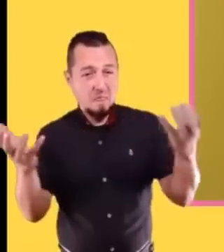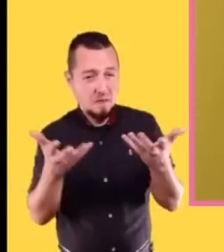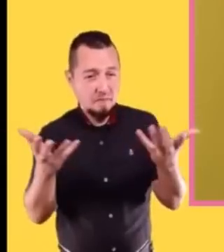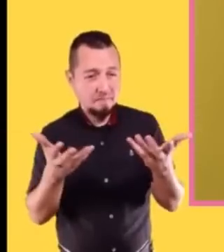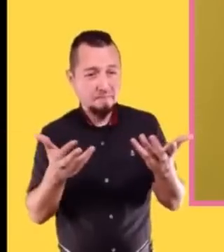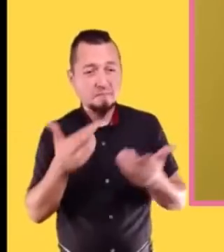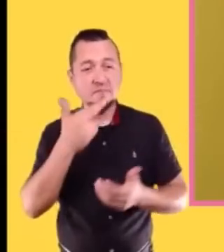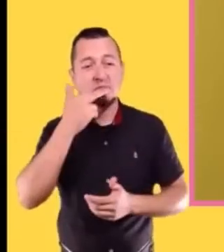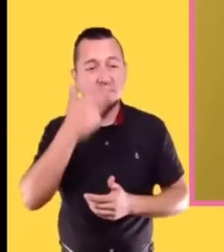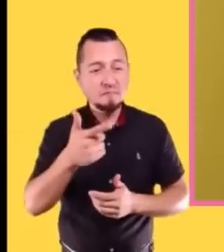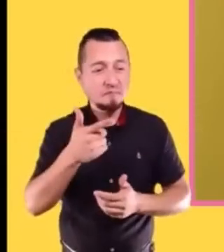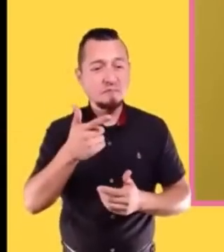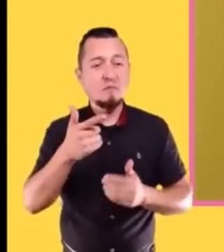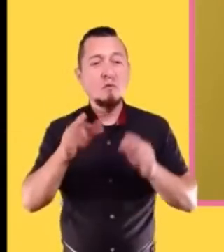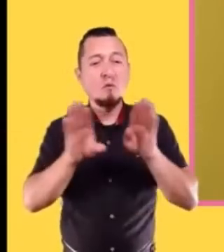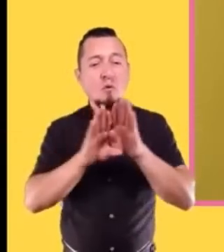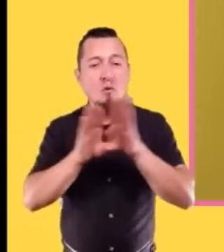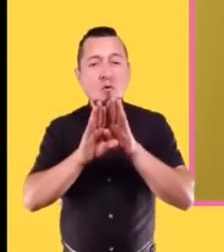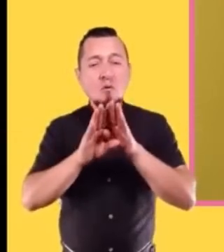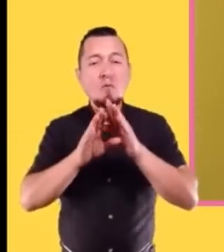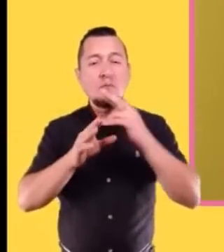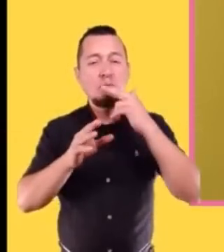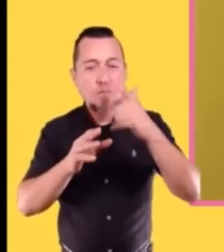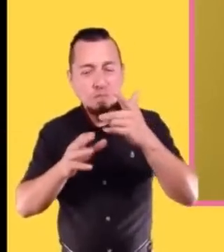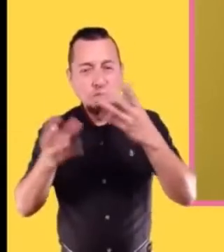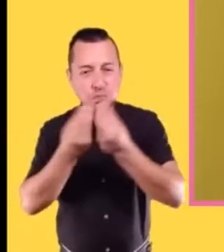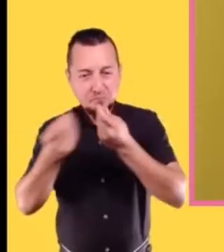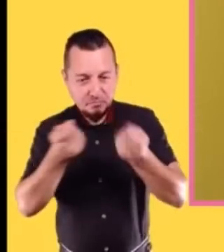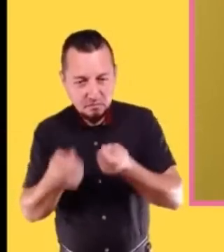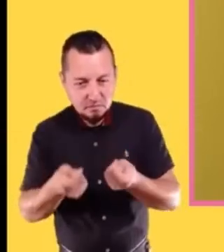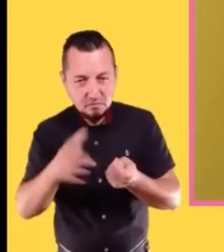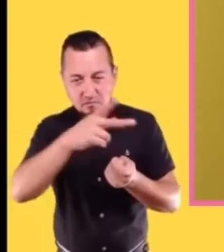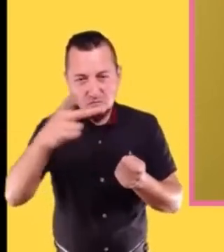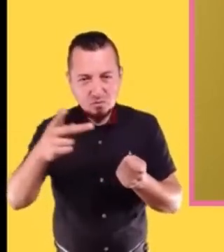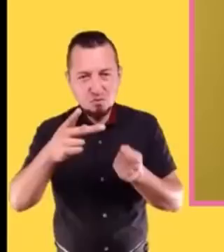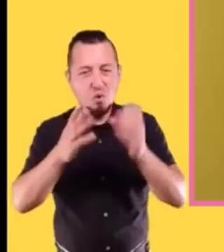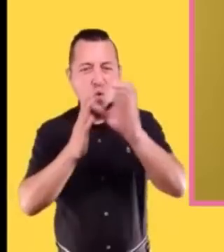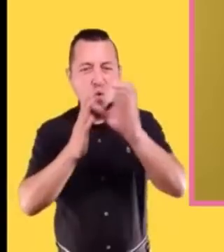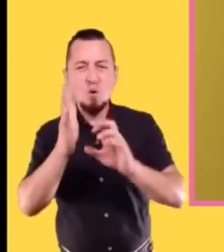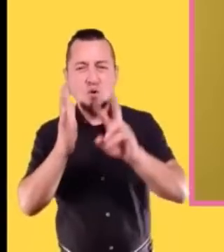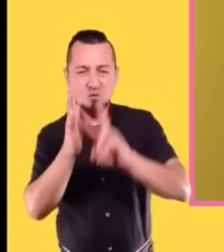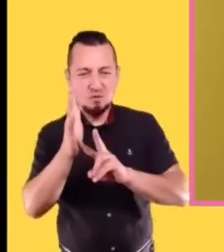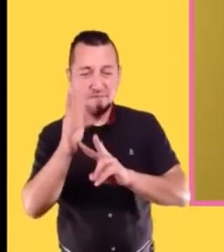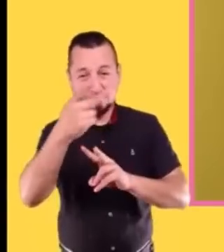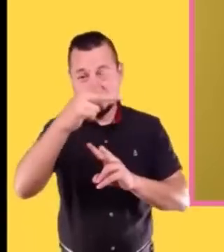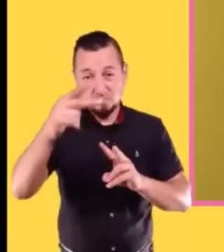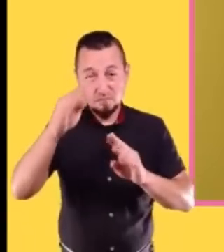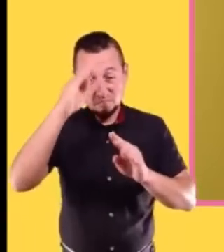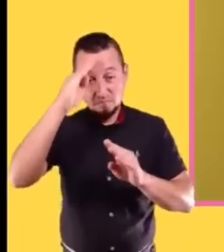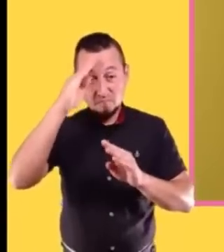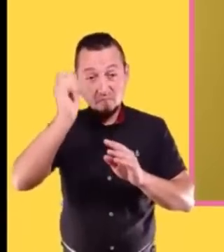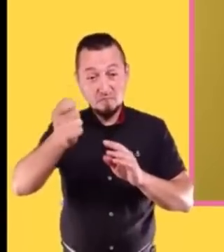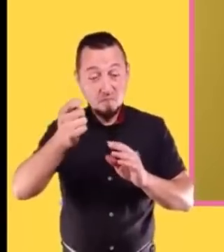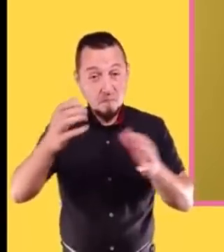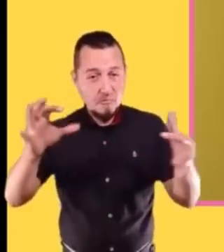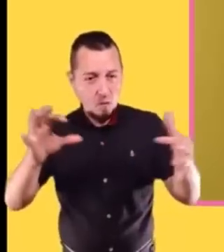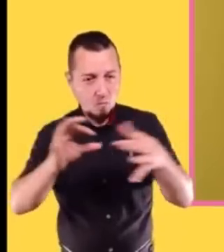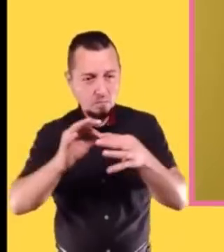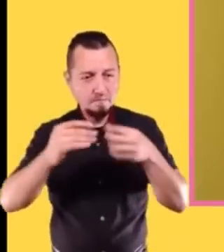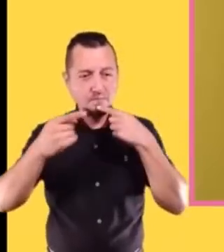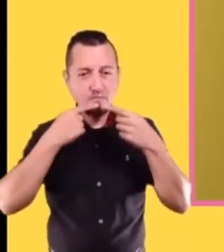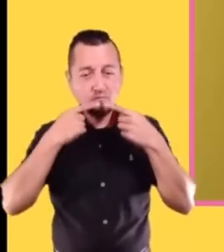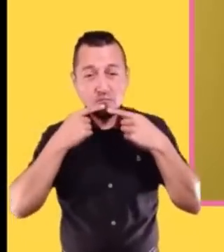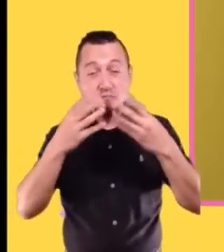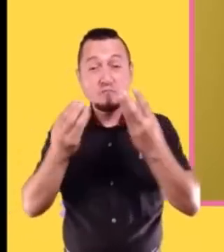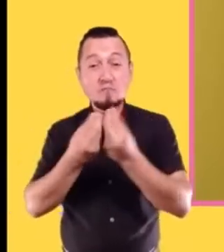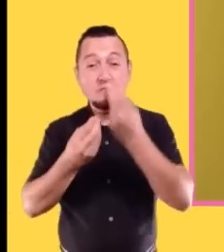decir cómo se construye un currículum. El currículum no solo se construye desde el centro, esto es bien importante, también se construye desde lo